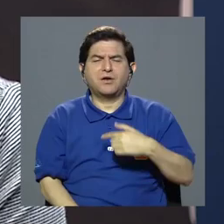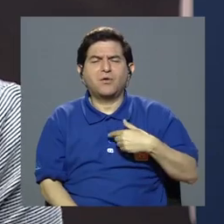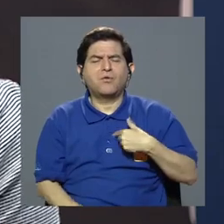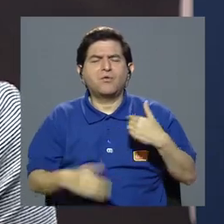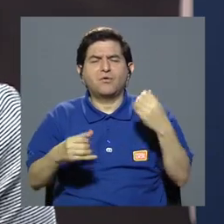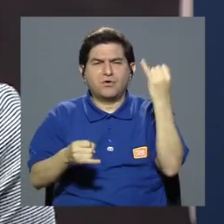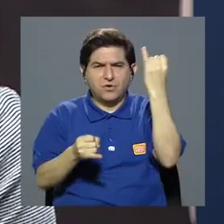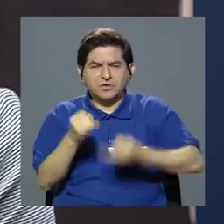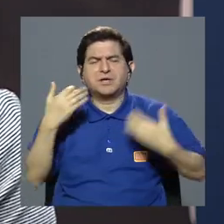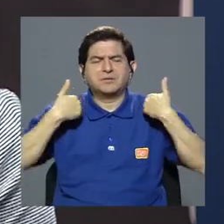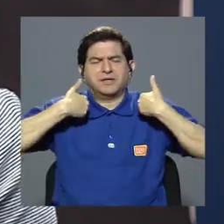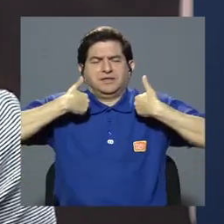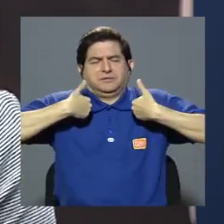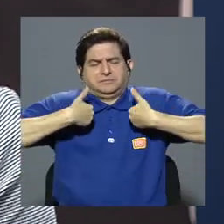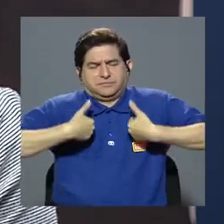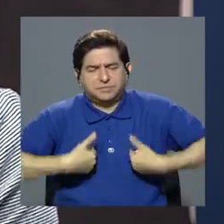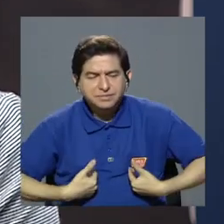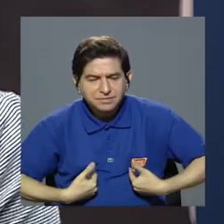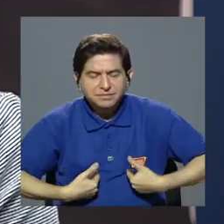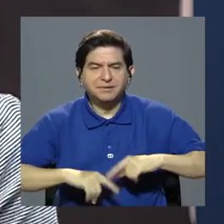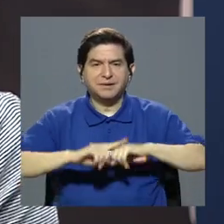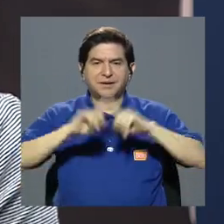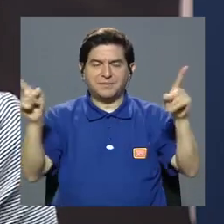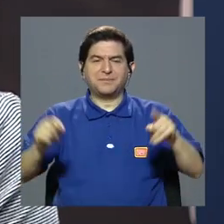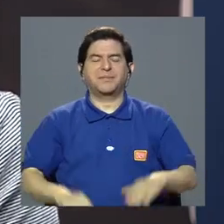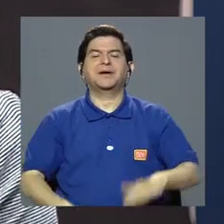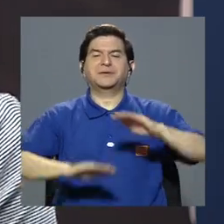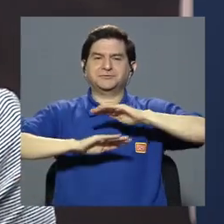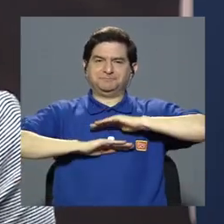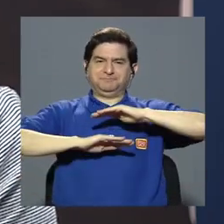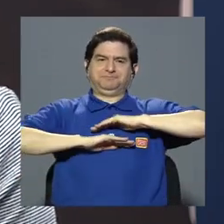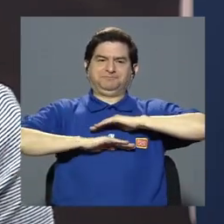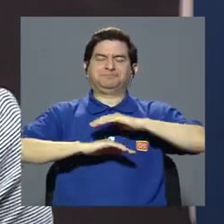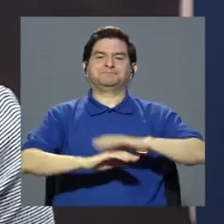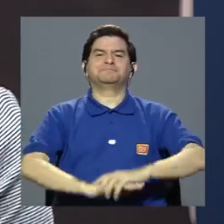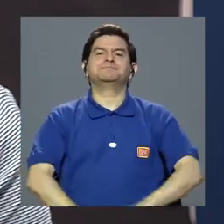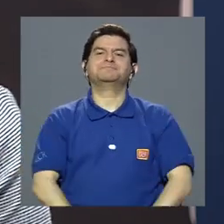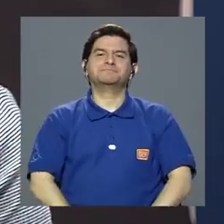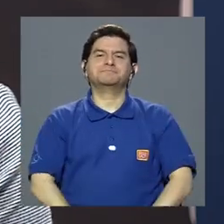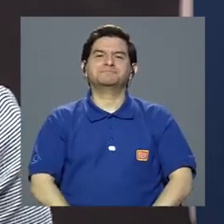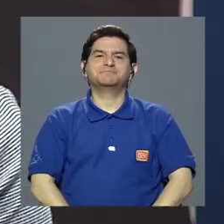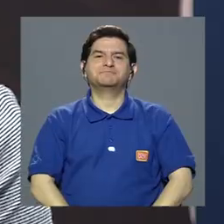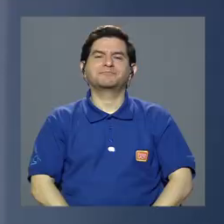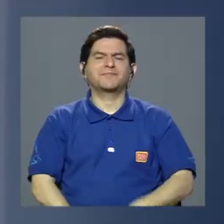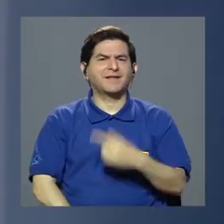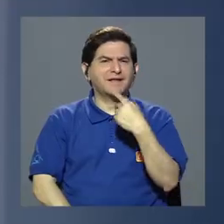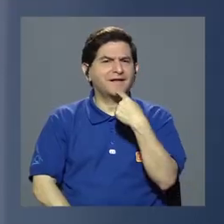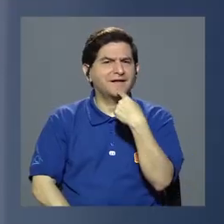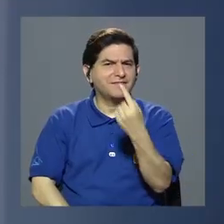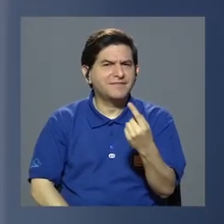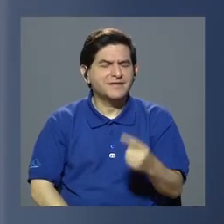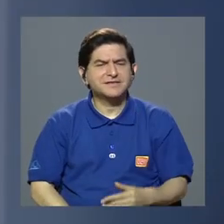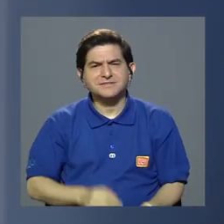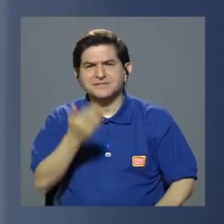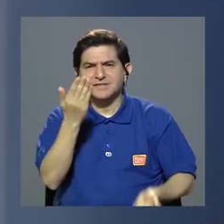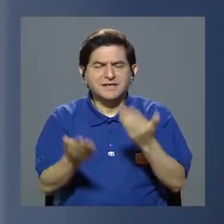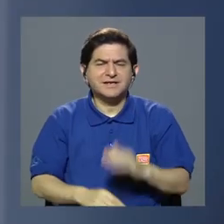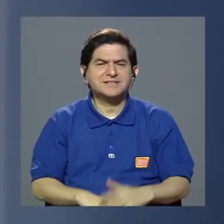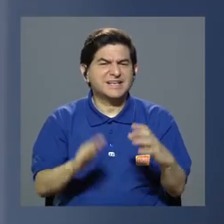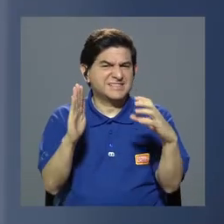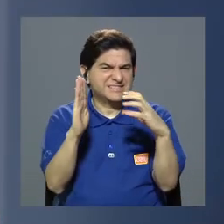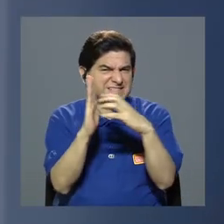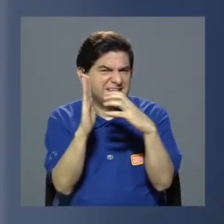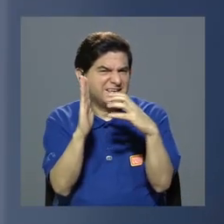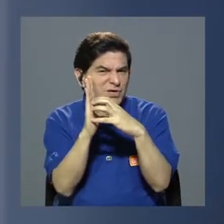porque si no termina un poco agotado verdad pero es muy muy satisfactorio mencionaba